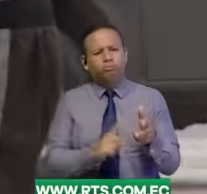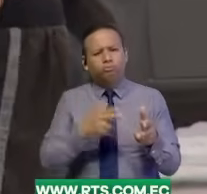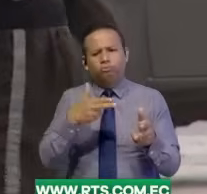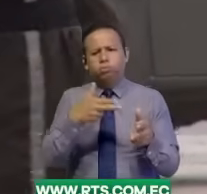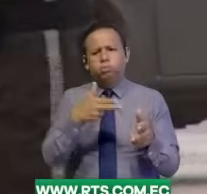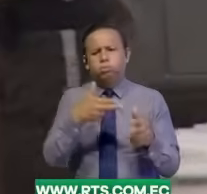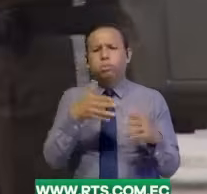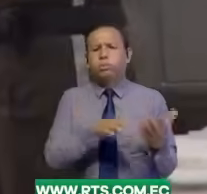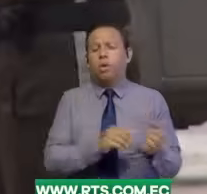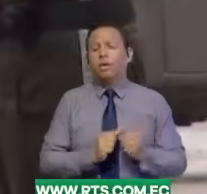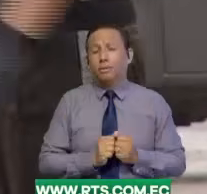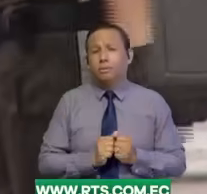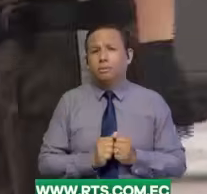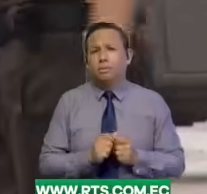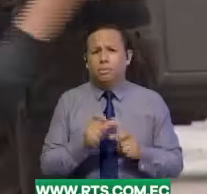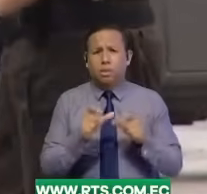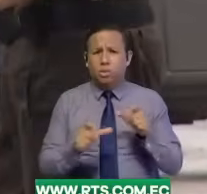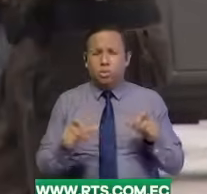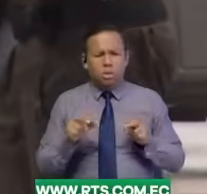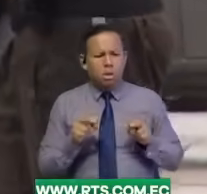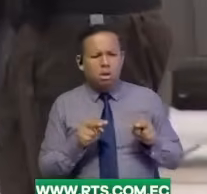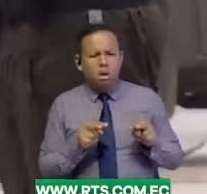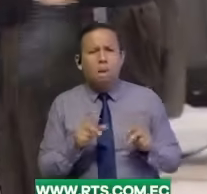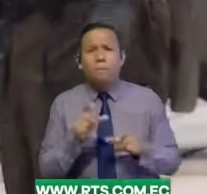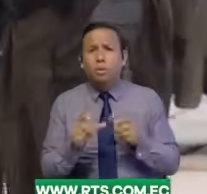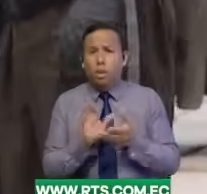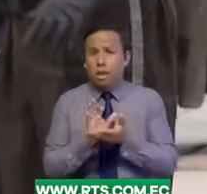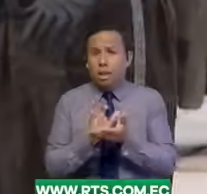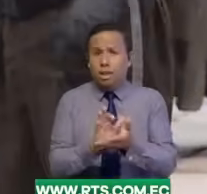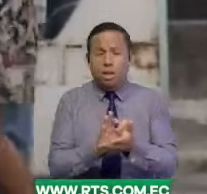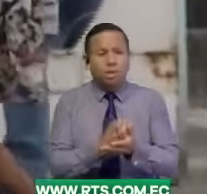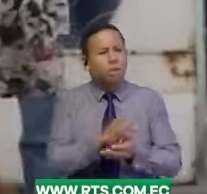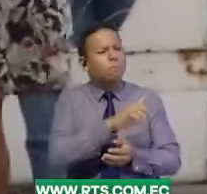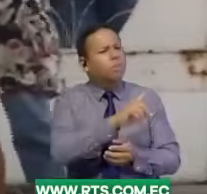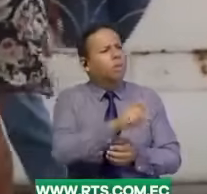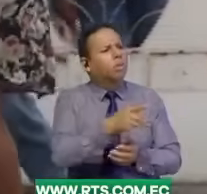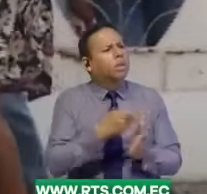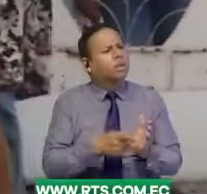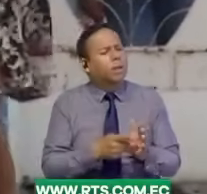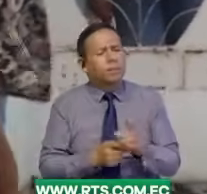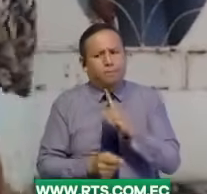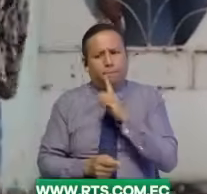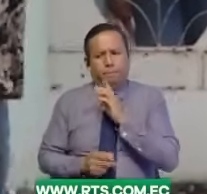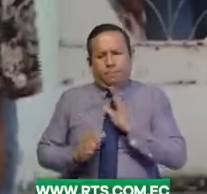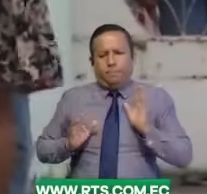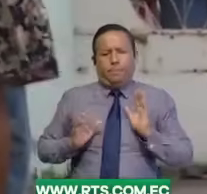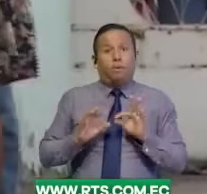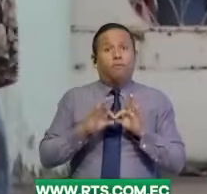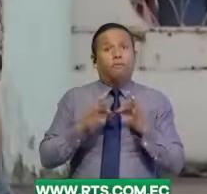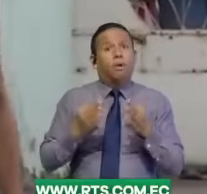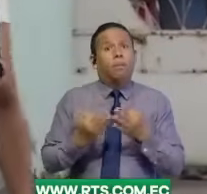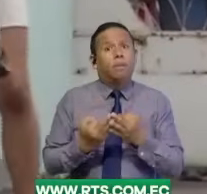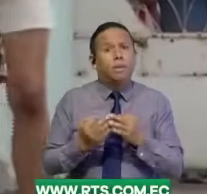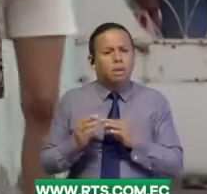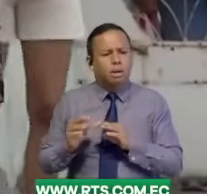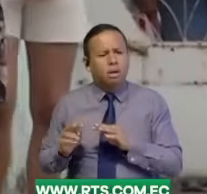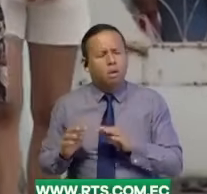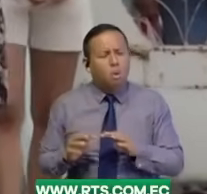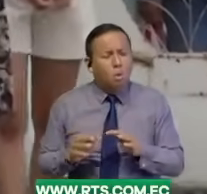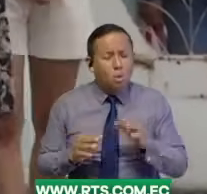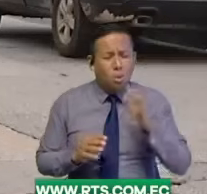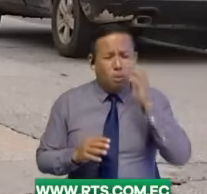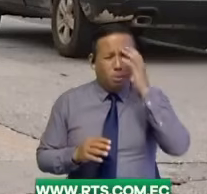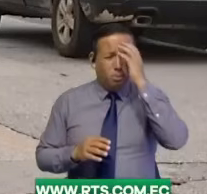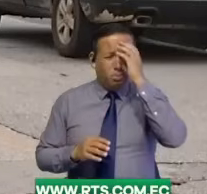el lugar, los testigos del asesinato prefirieron no contar los detalles. Familiares llegaron inmediatamente percatándose de la